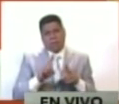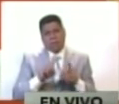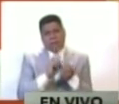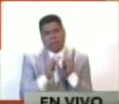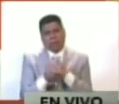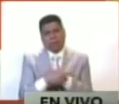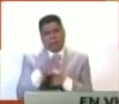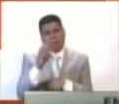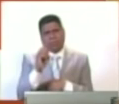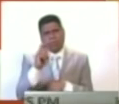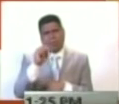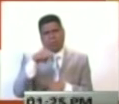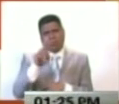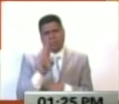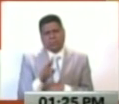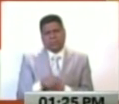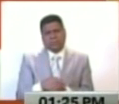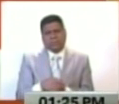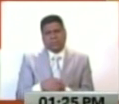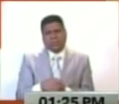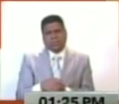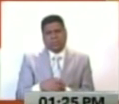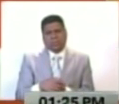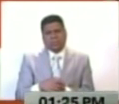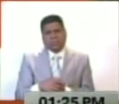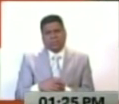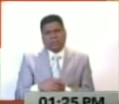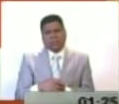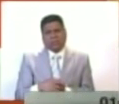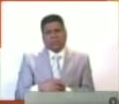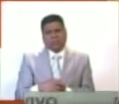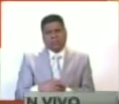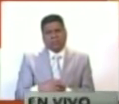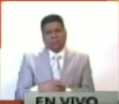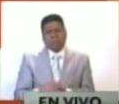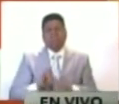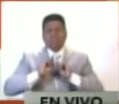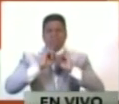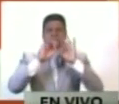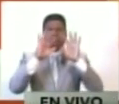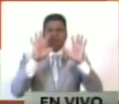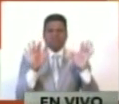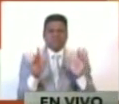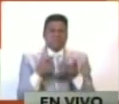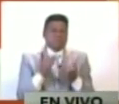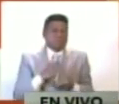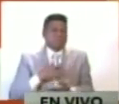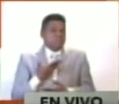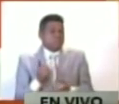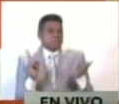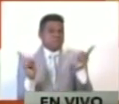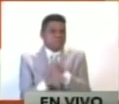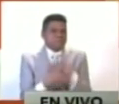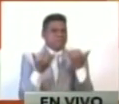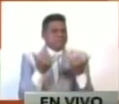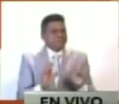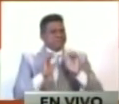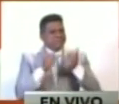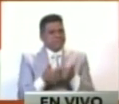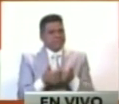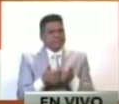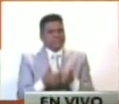países no alineados que representan los dos tercios de la Asamblea General. Pero está claro que sin ellos no se puede reformar. Ahora que empieza la Asamblea,